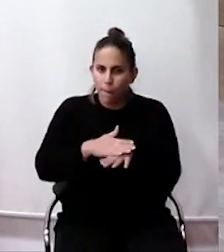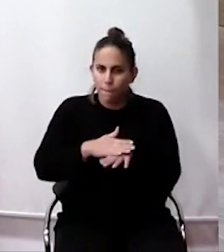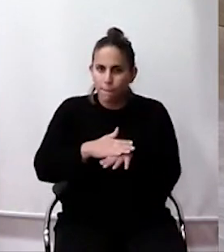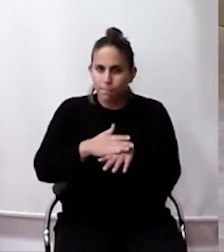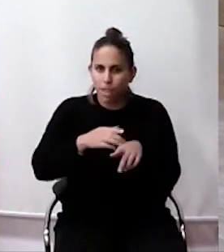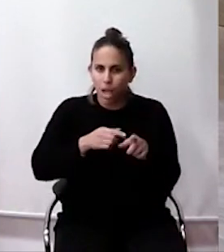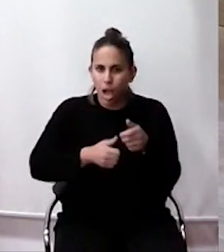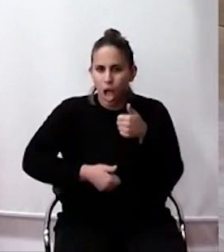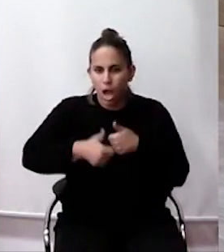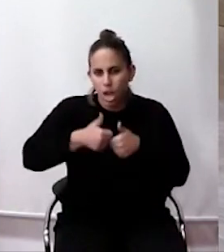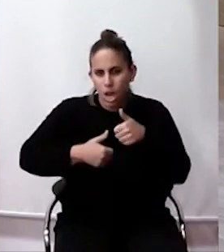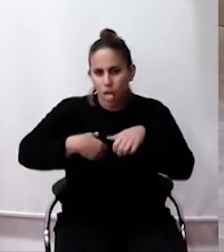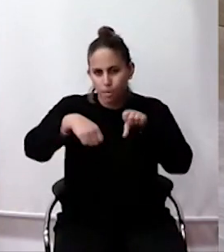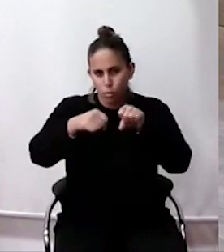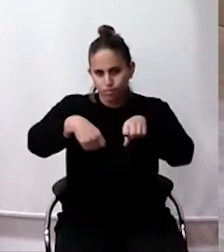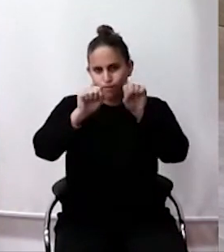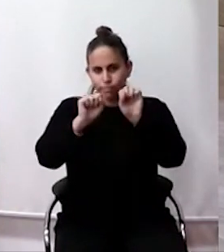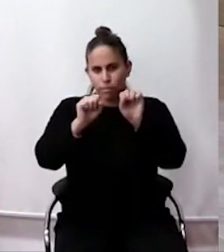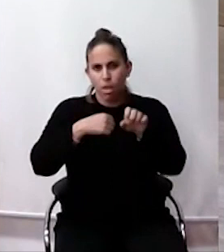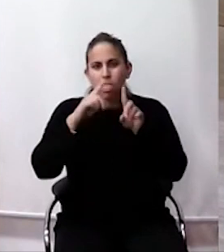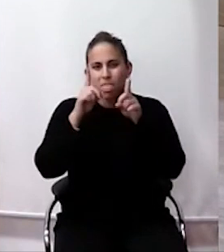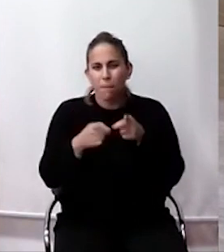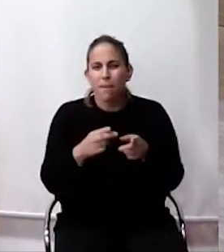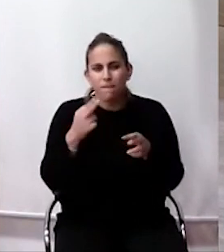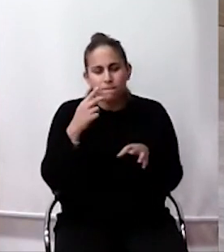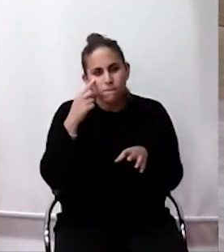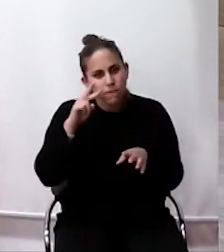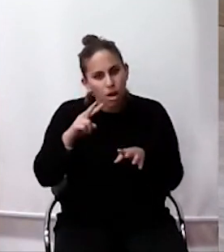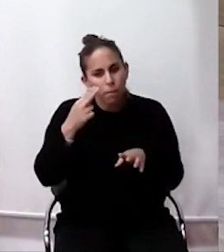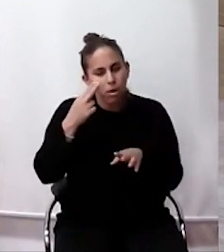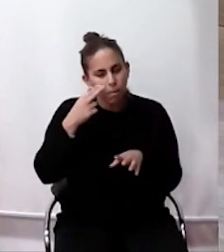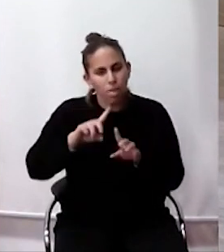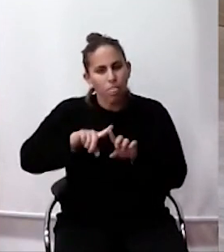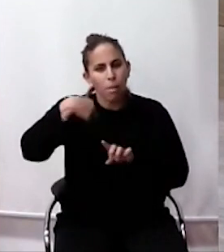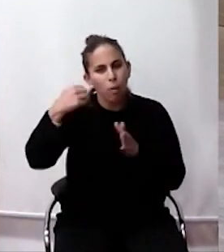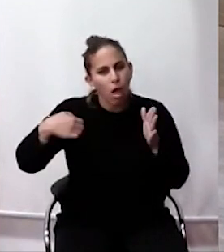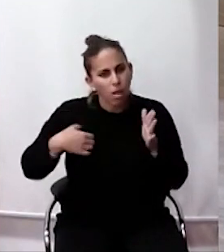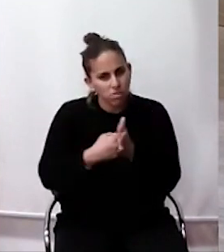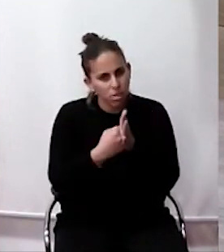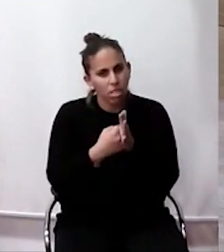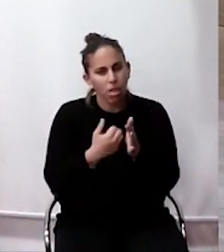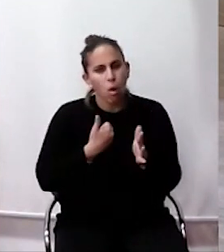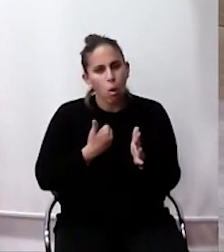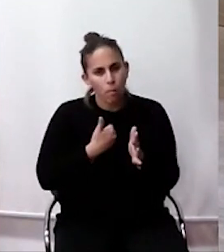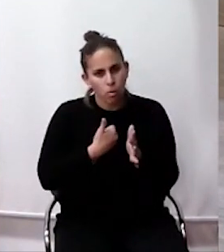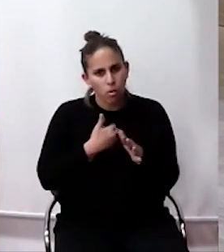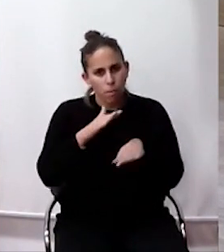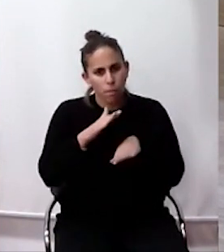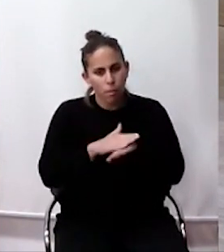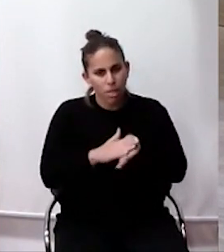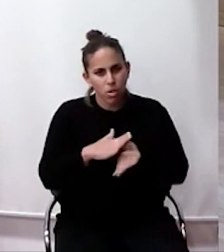Hay que ver también las secuelas que quedan después de los accidentes, cuando quedan secuelas, porque